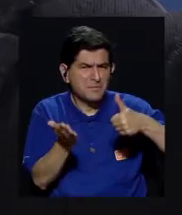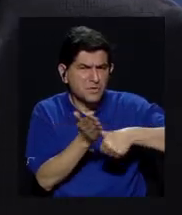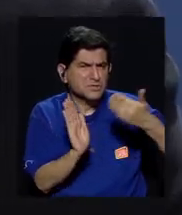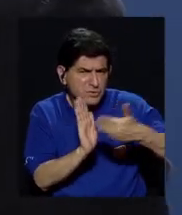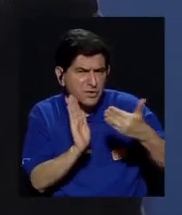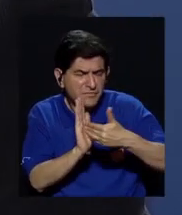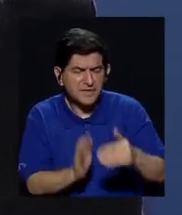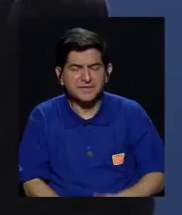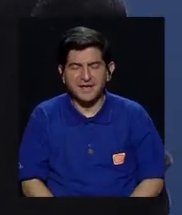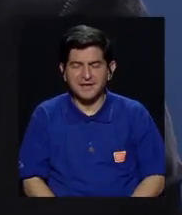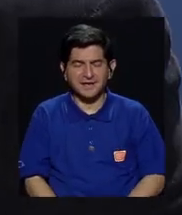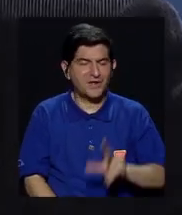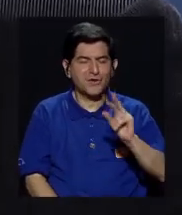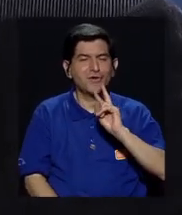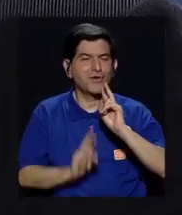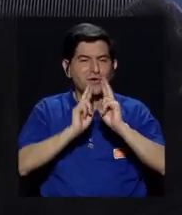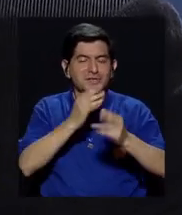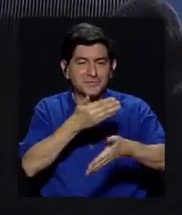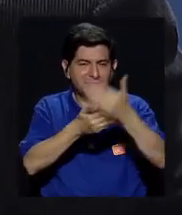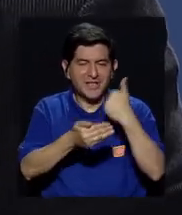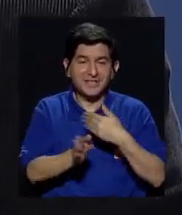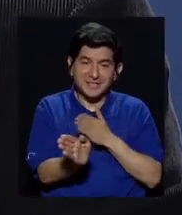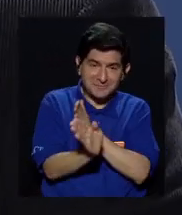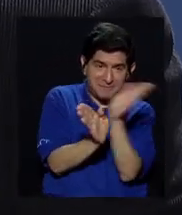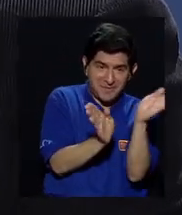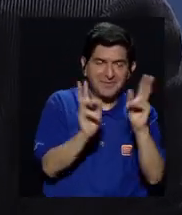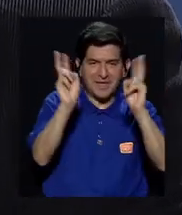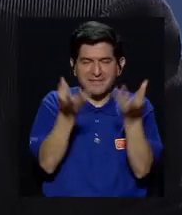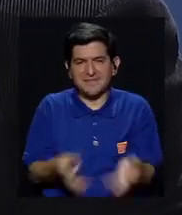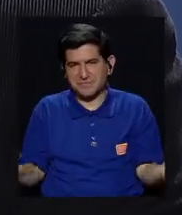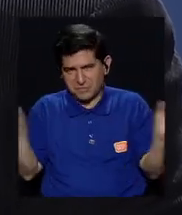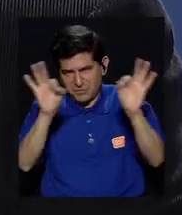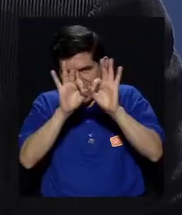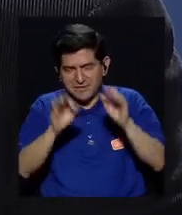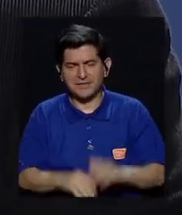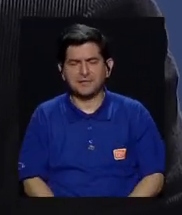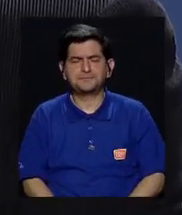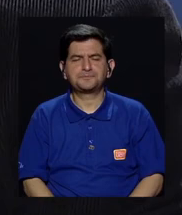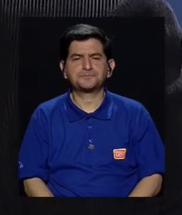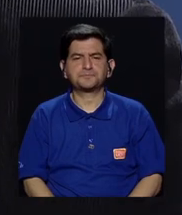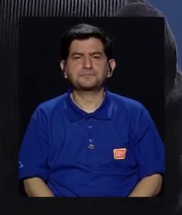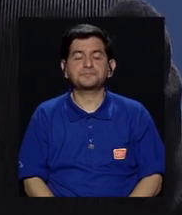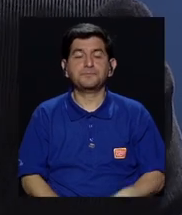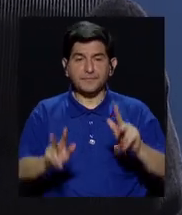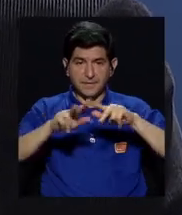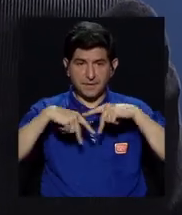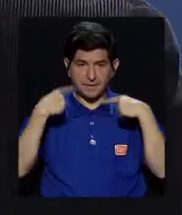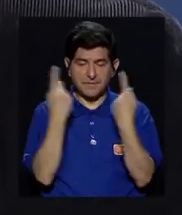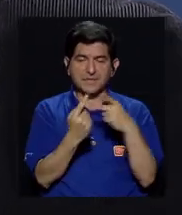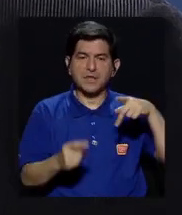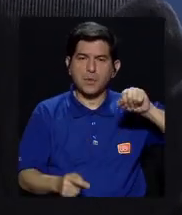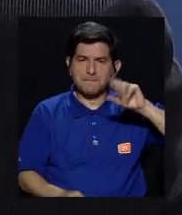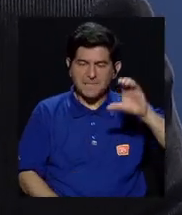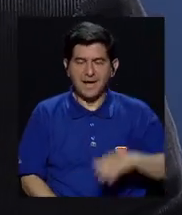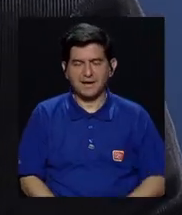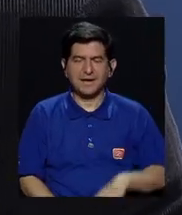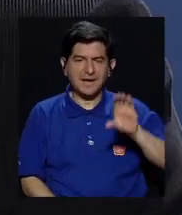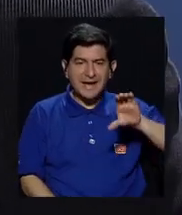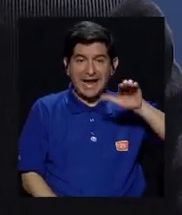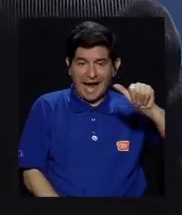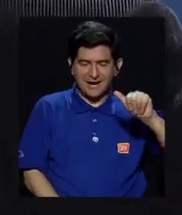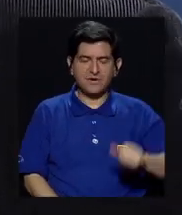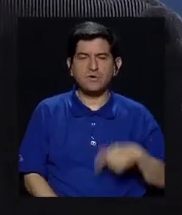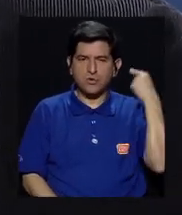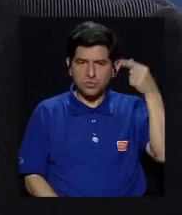no te conteste lo que me hayas preguntado por qué me desvío porque me parece que el tema importante ciertamente el partido acción ciudadana con carlos alvarado y